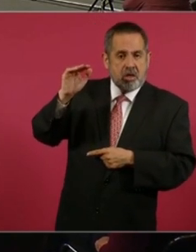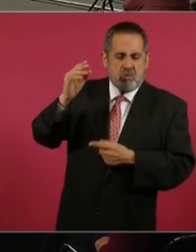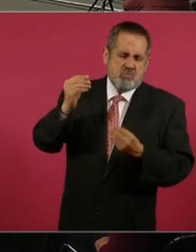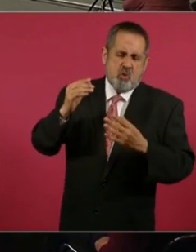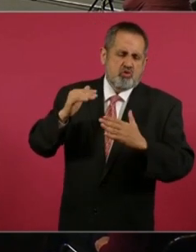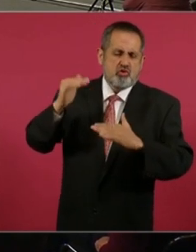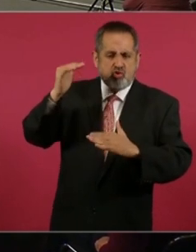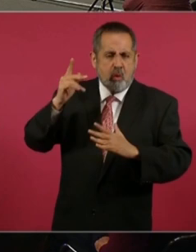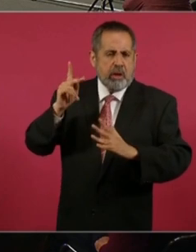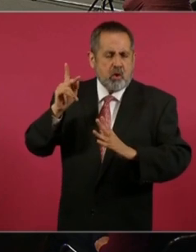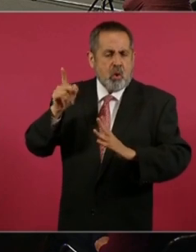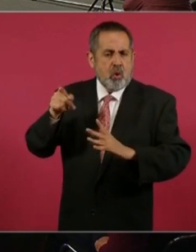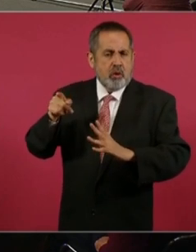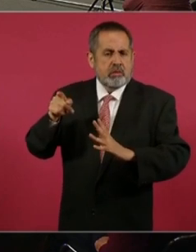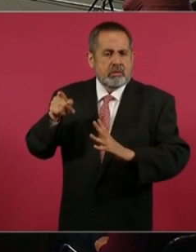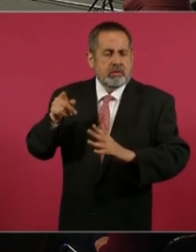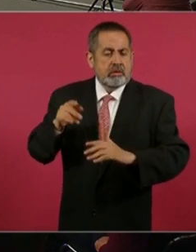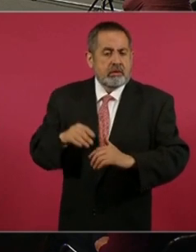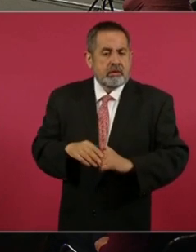no.